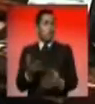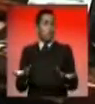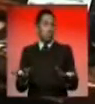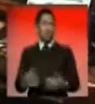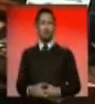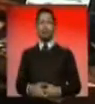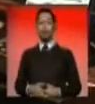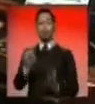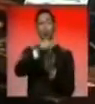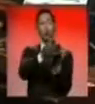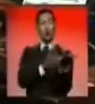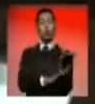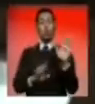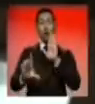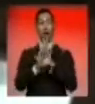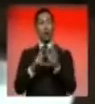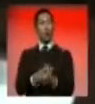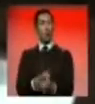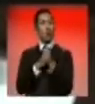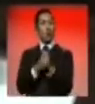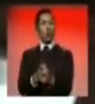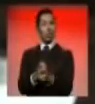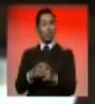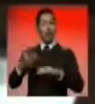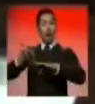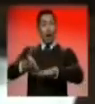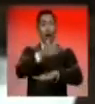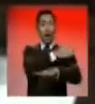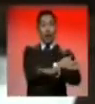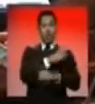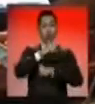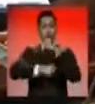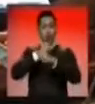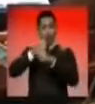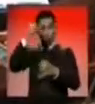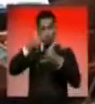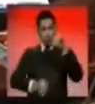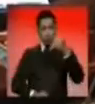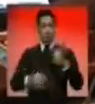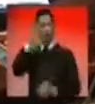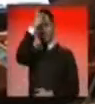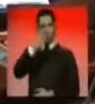económico urgente, por lo que debe ser resuelto antes de concluir este año. Silra Traslaviña, Gama Noticias.